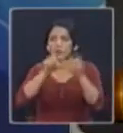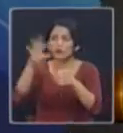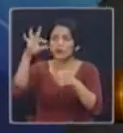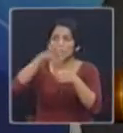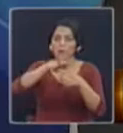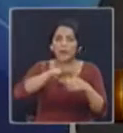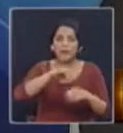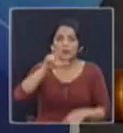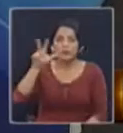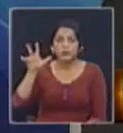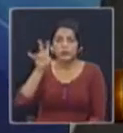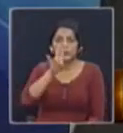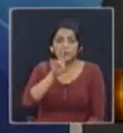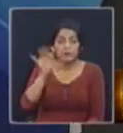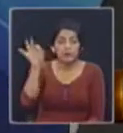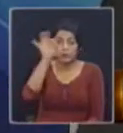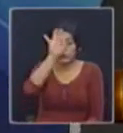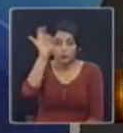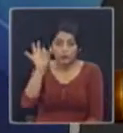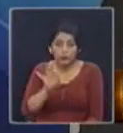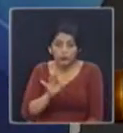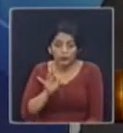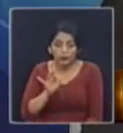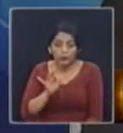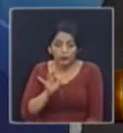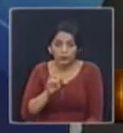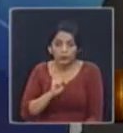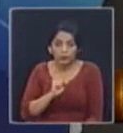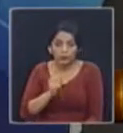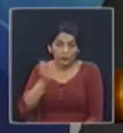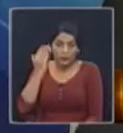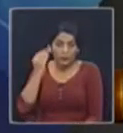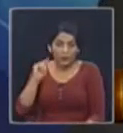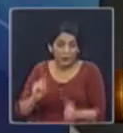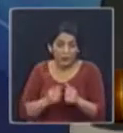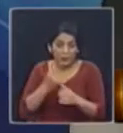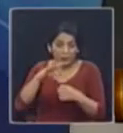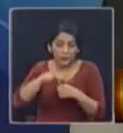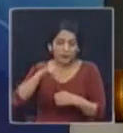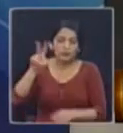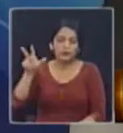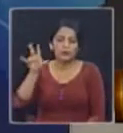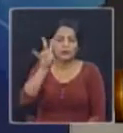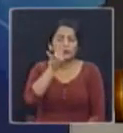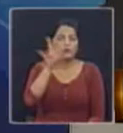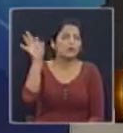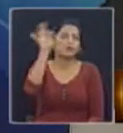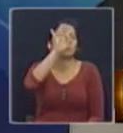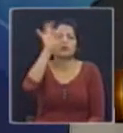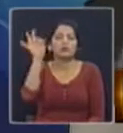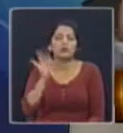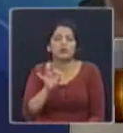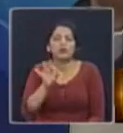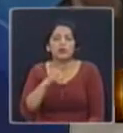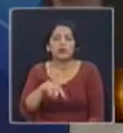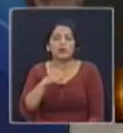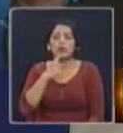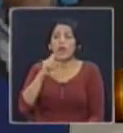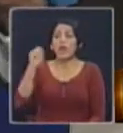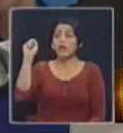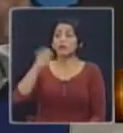eso recibieron, 37% de la votación en la primera vuelta, con este método de asignación de escaños, tienen